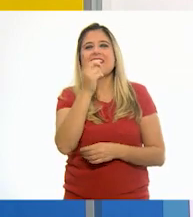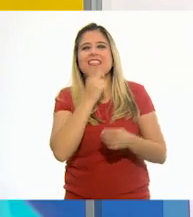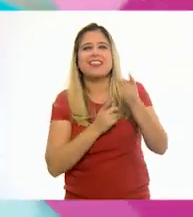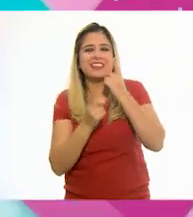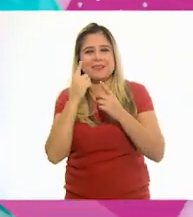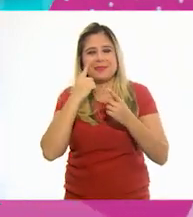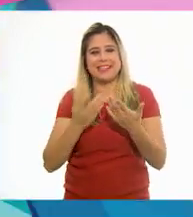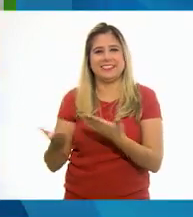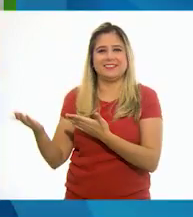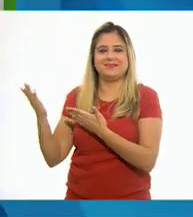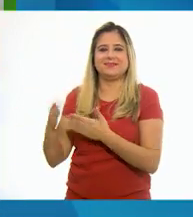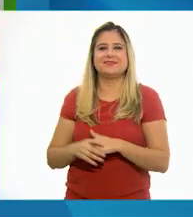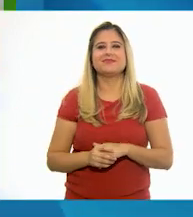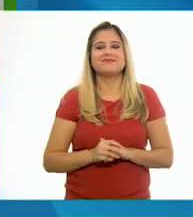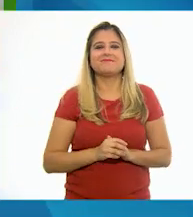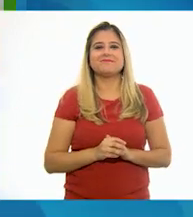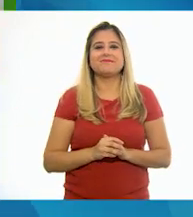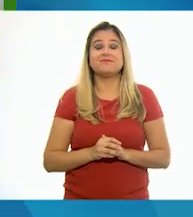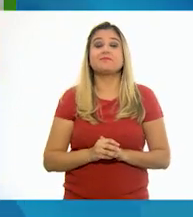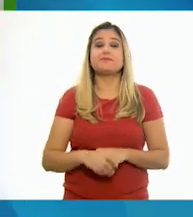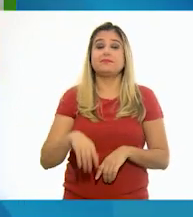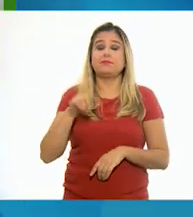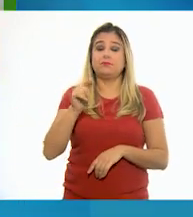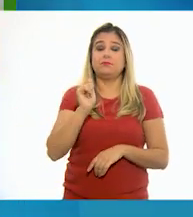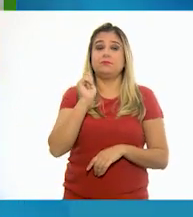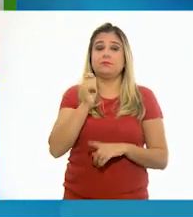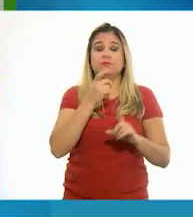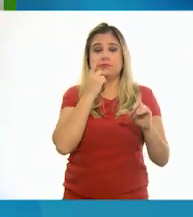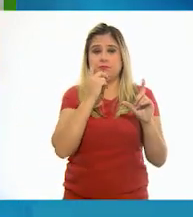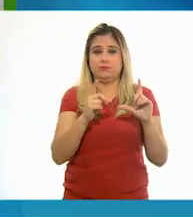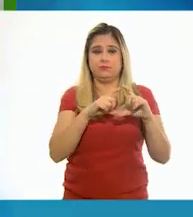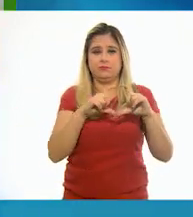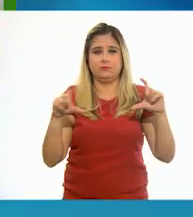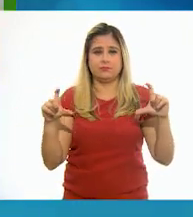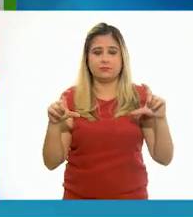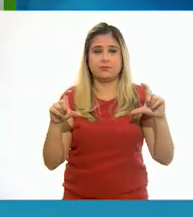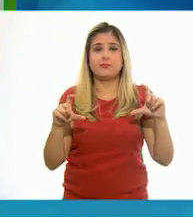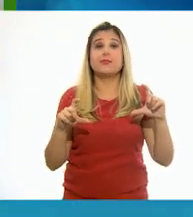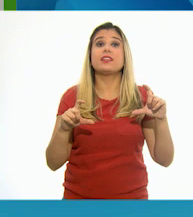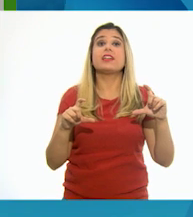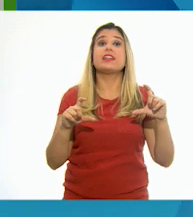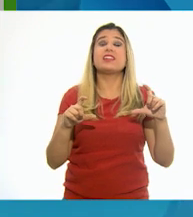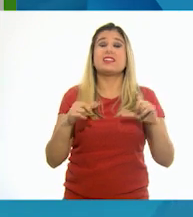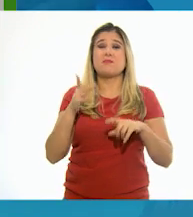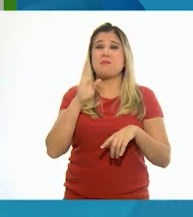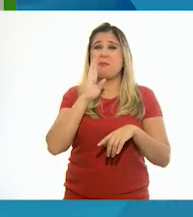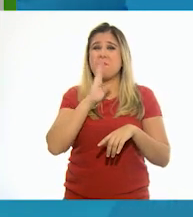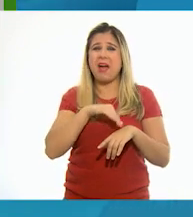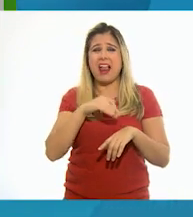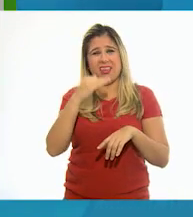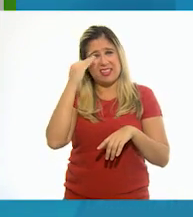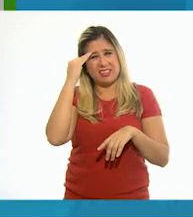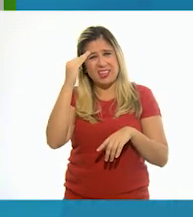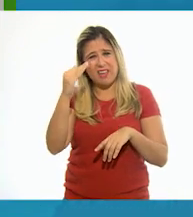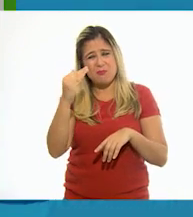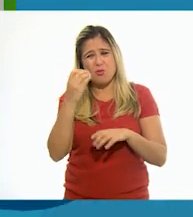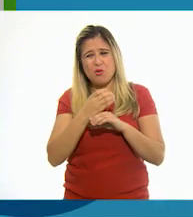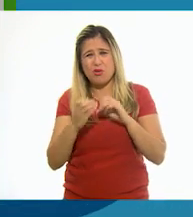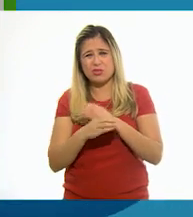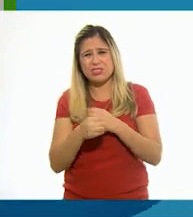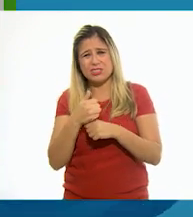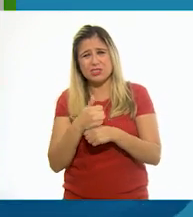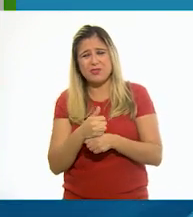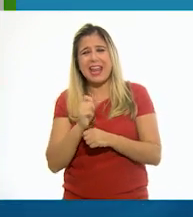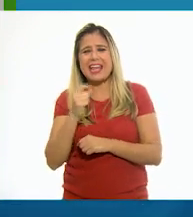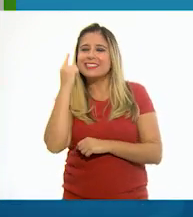bien. El refrán es... Al mal tiempo, buena cara. Y